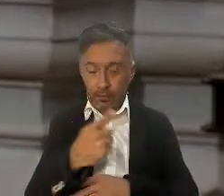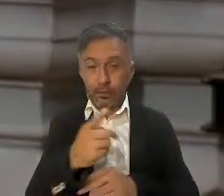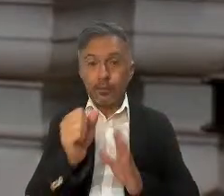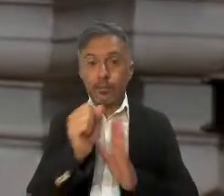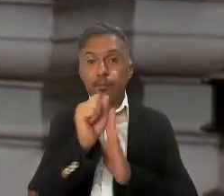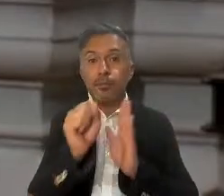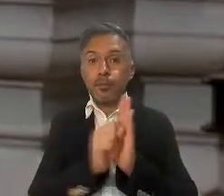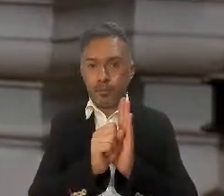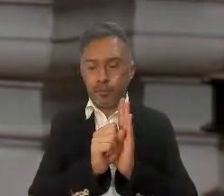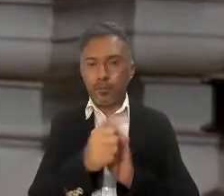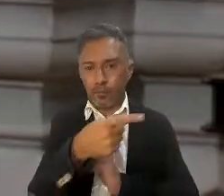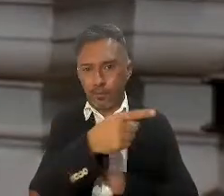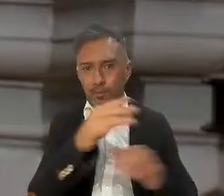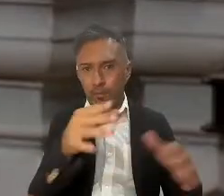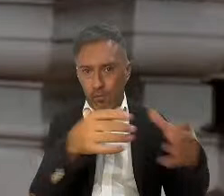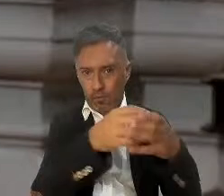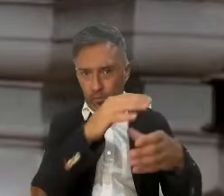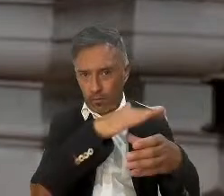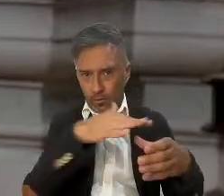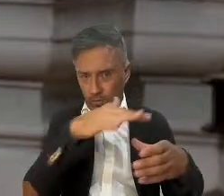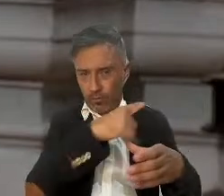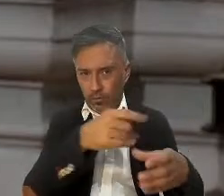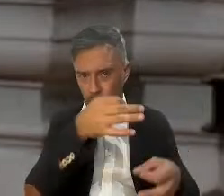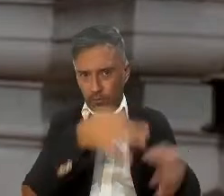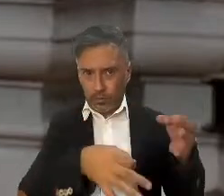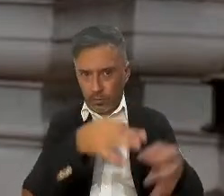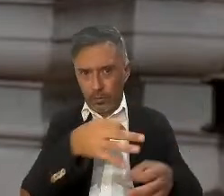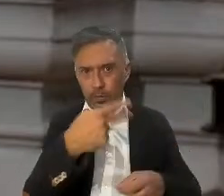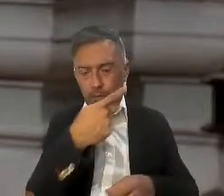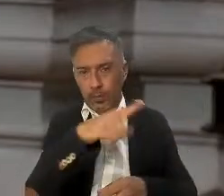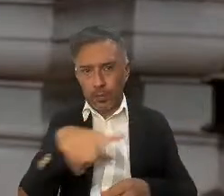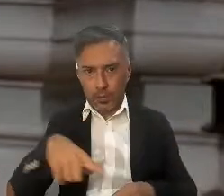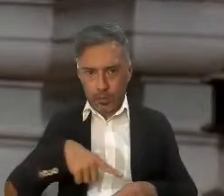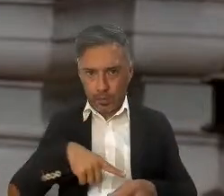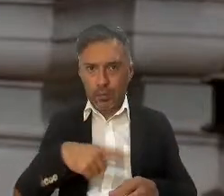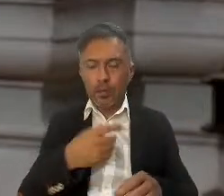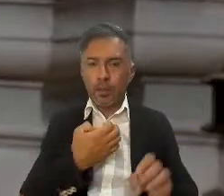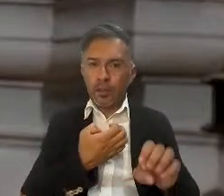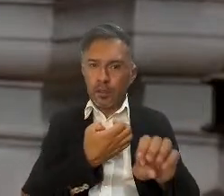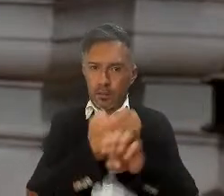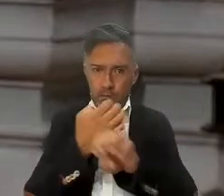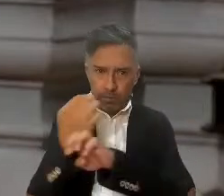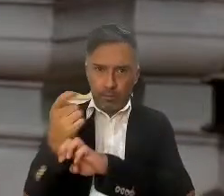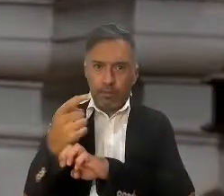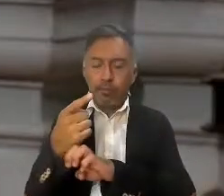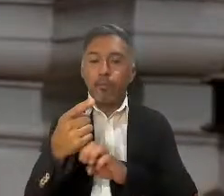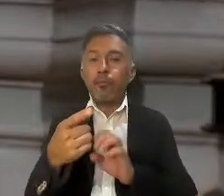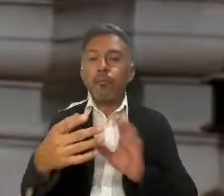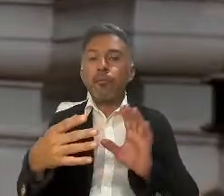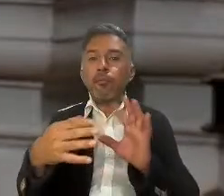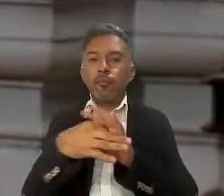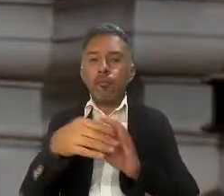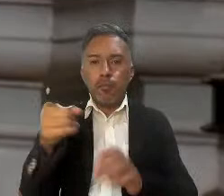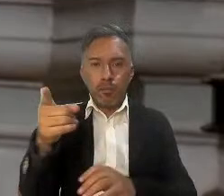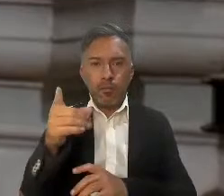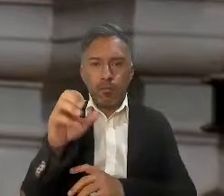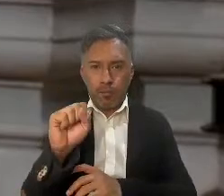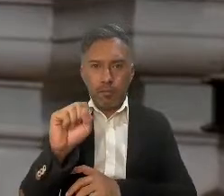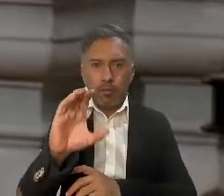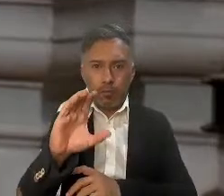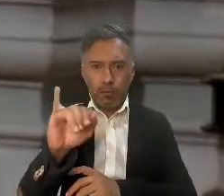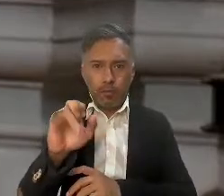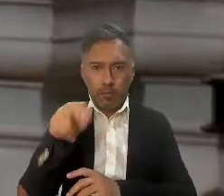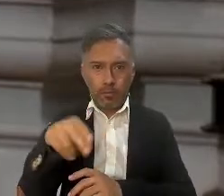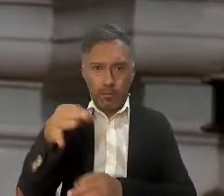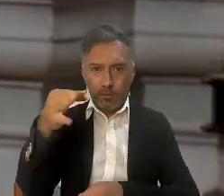judiciales de los órdenes de gobierno estaduales se ajusten a la interpretación judicial del sistema de